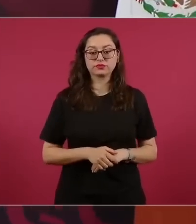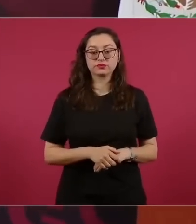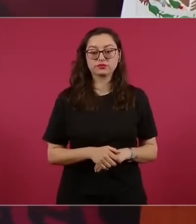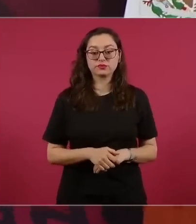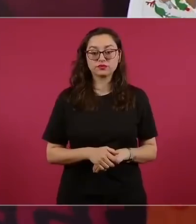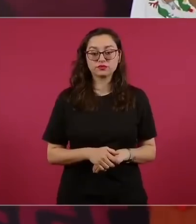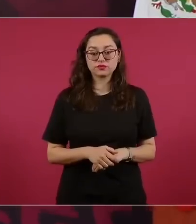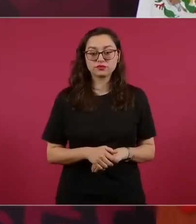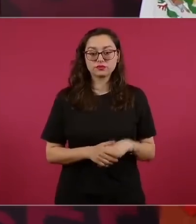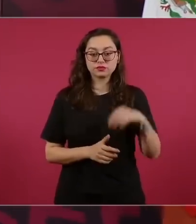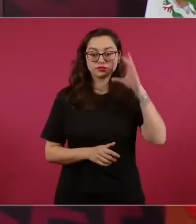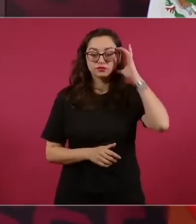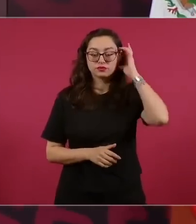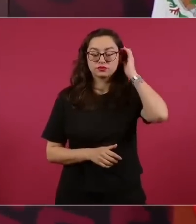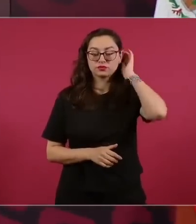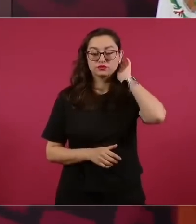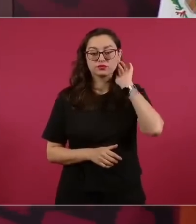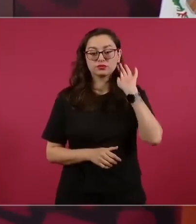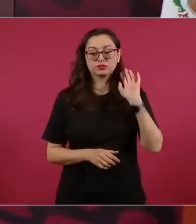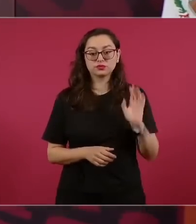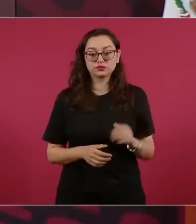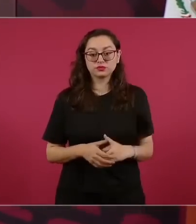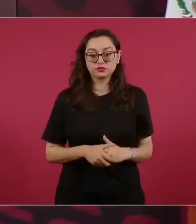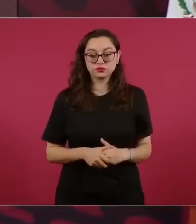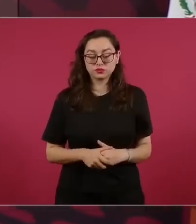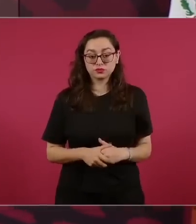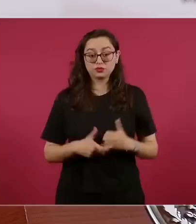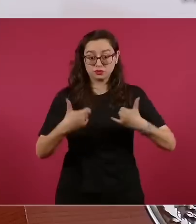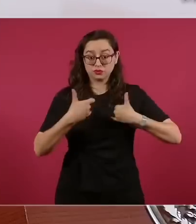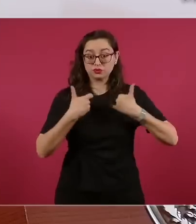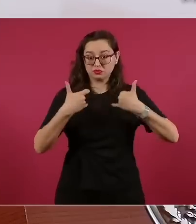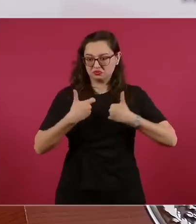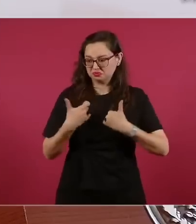van deteniendo a los jóvenes.